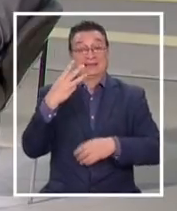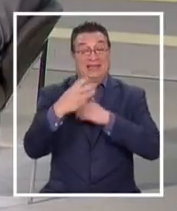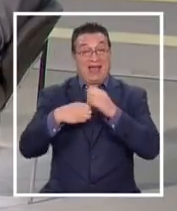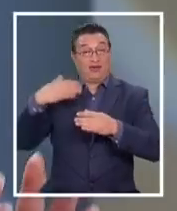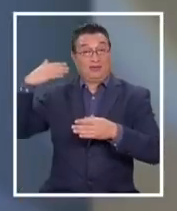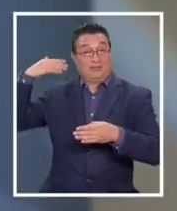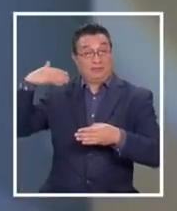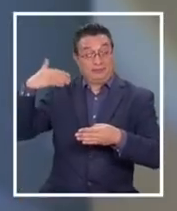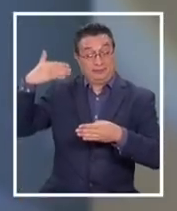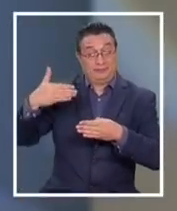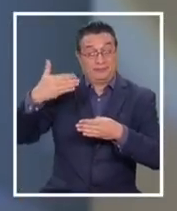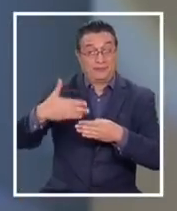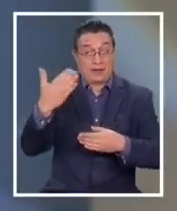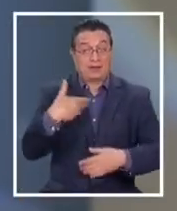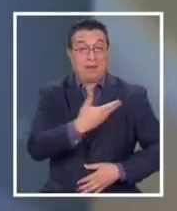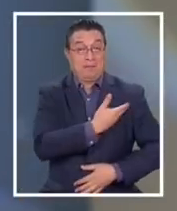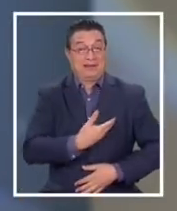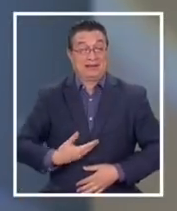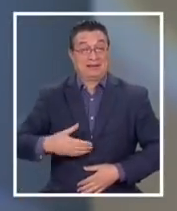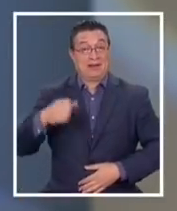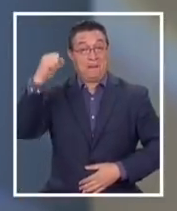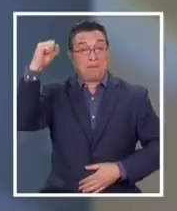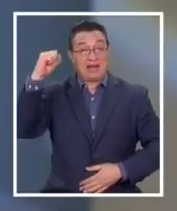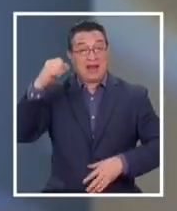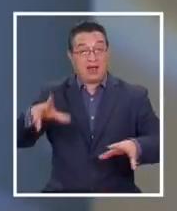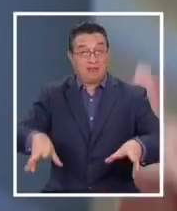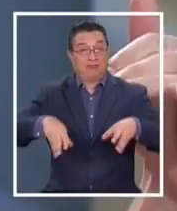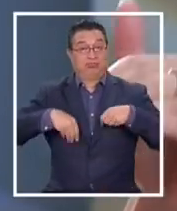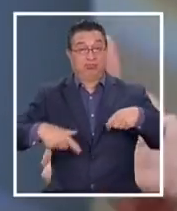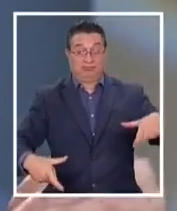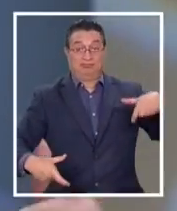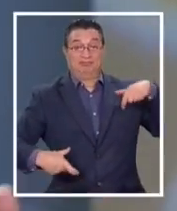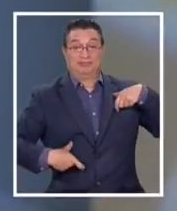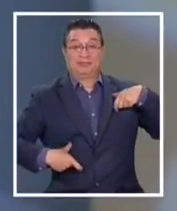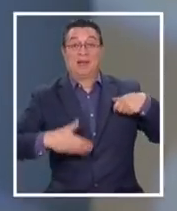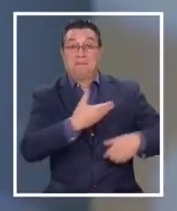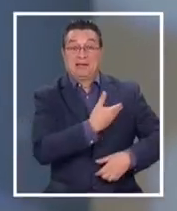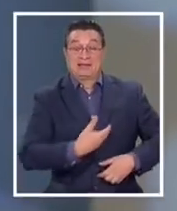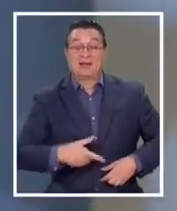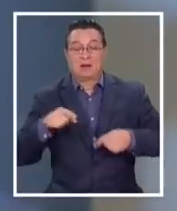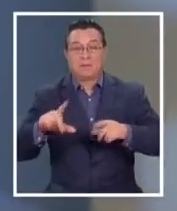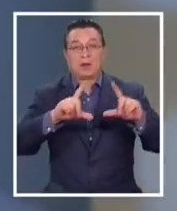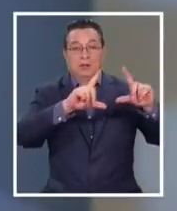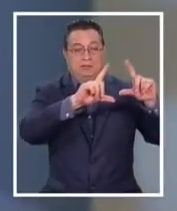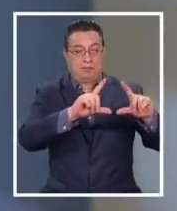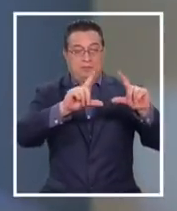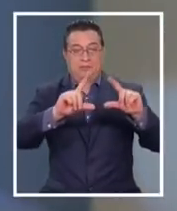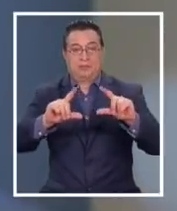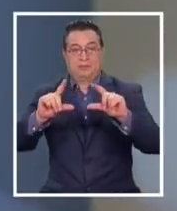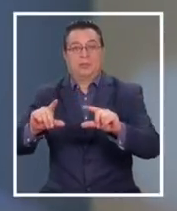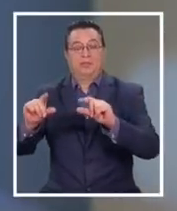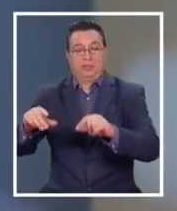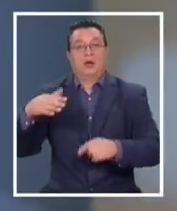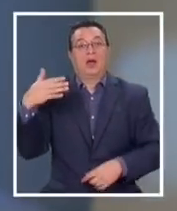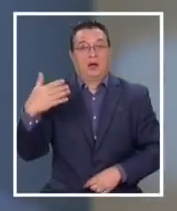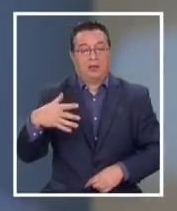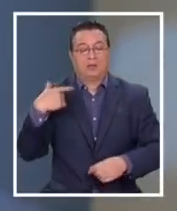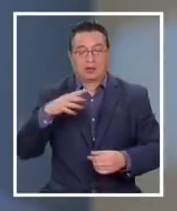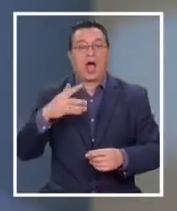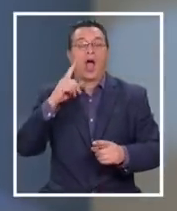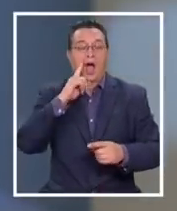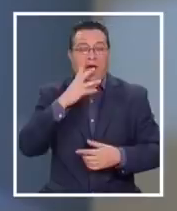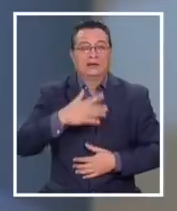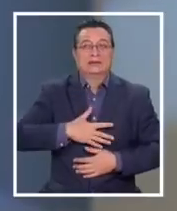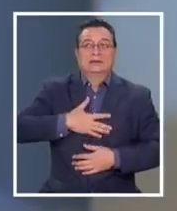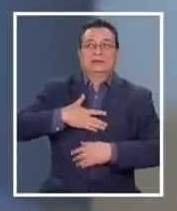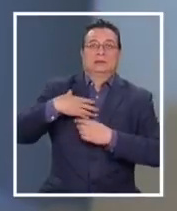desde que asumió el gobierno el presidente Sebastián Piñera hasta ahora, llevamos una disminución, permanente y significativa en la victimización.